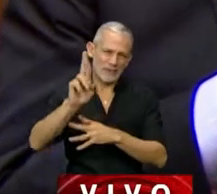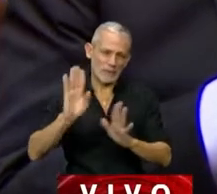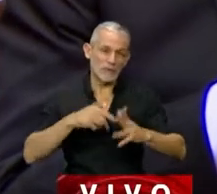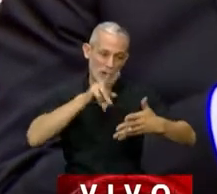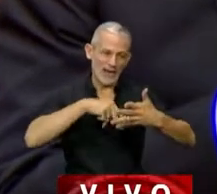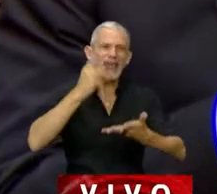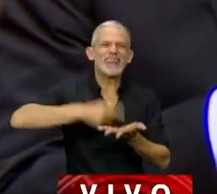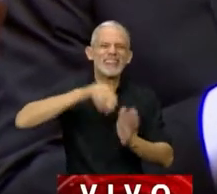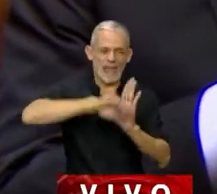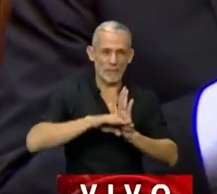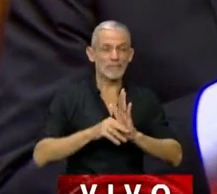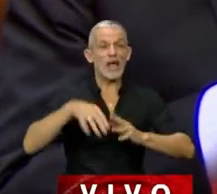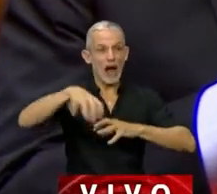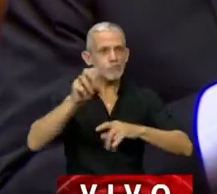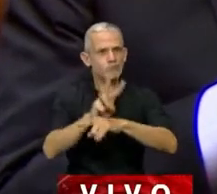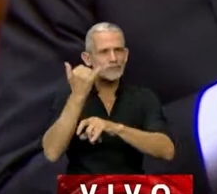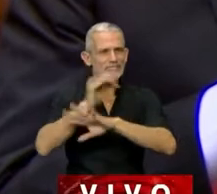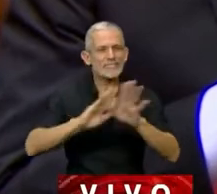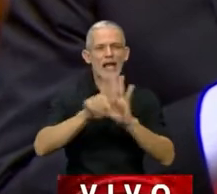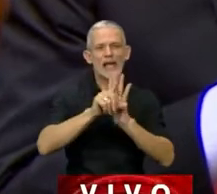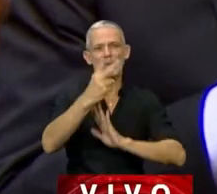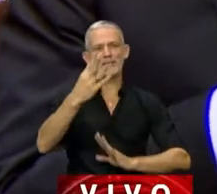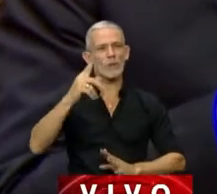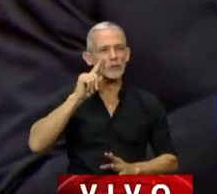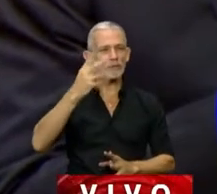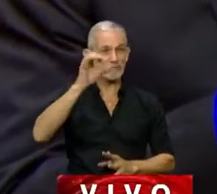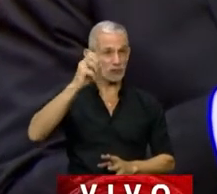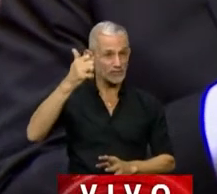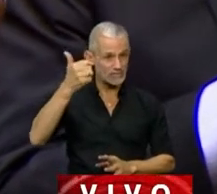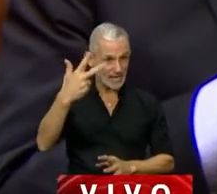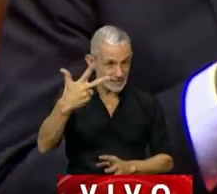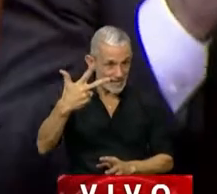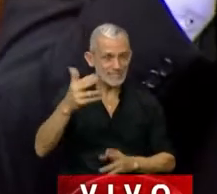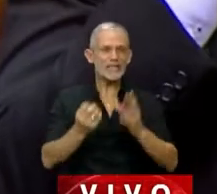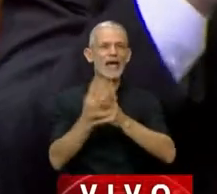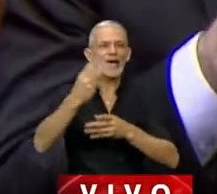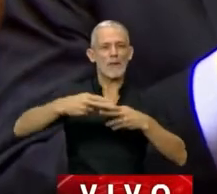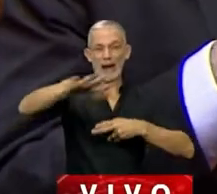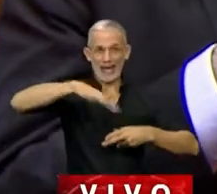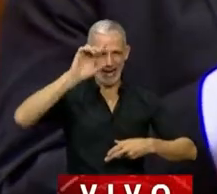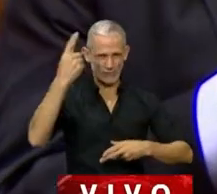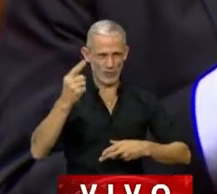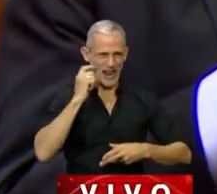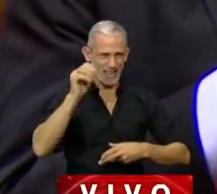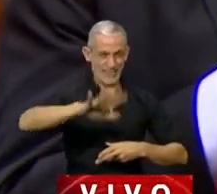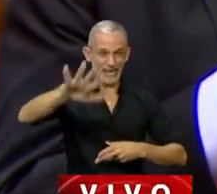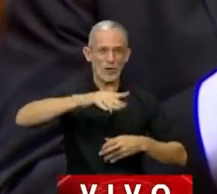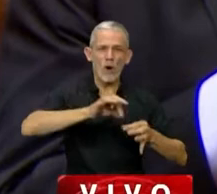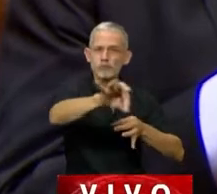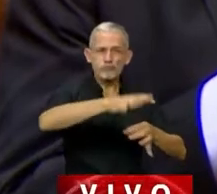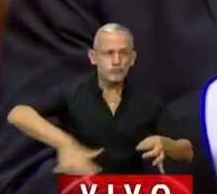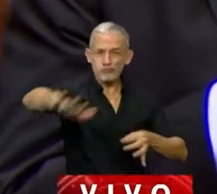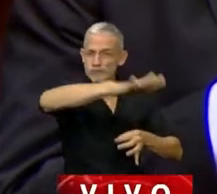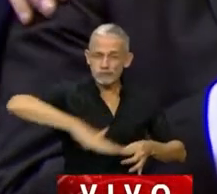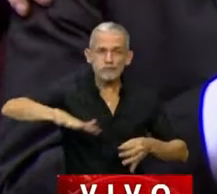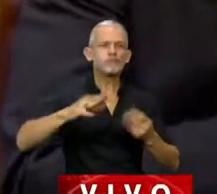leyendo el dictamen. Área ya protegida por la ley 24063 que crea dicho parque. La superficie protegida